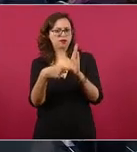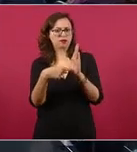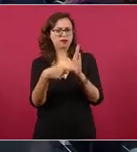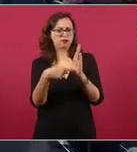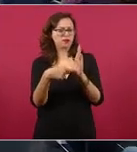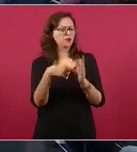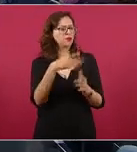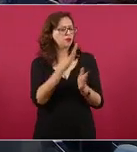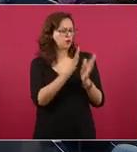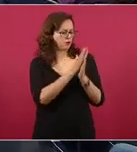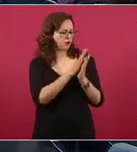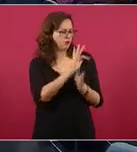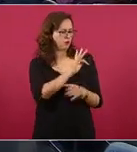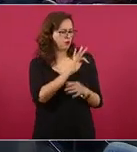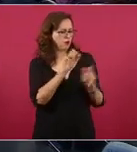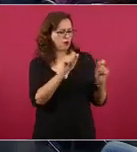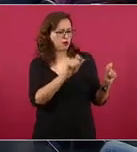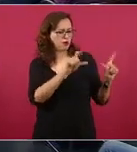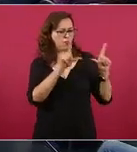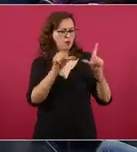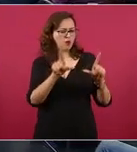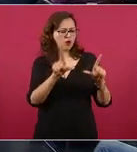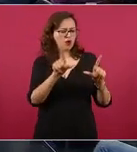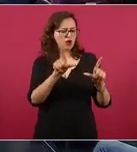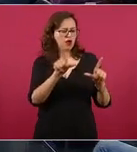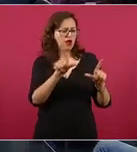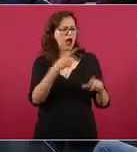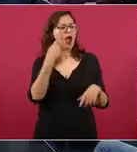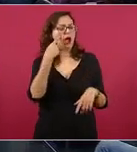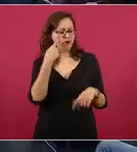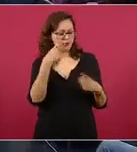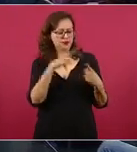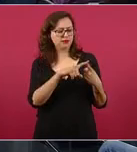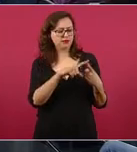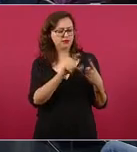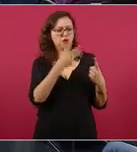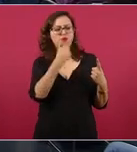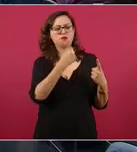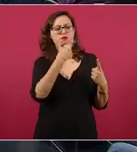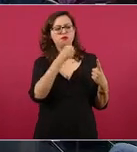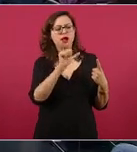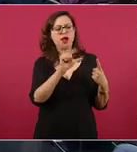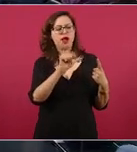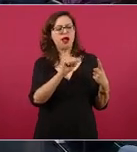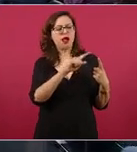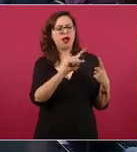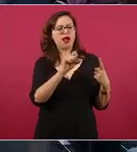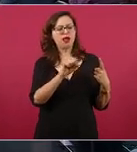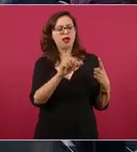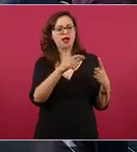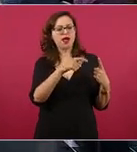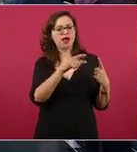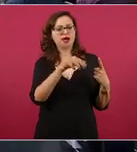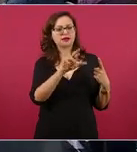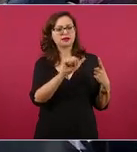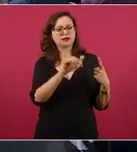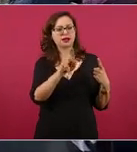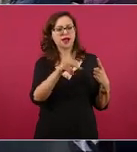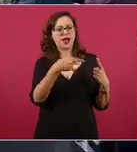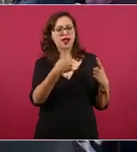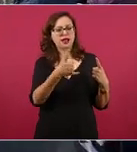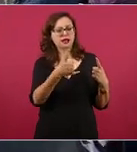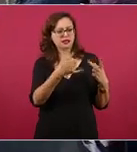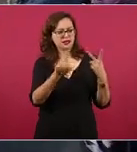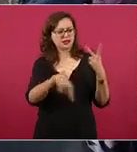Pongan de favor. ¿Tienen lo de Alarraque? A ver, pon lo de Alarraque y luego la lámina sobre